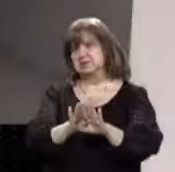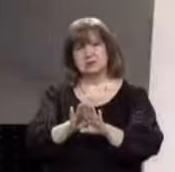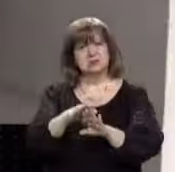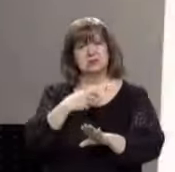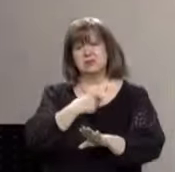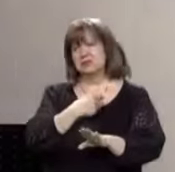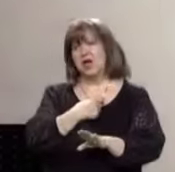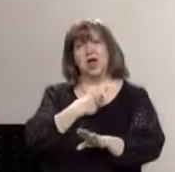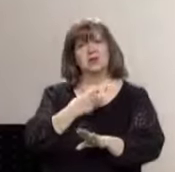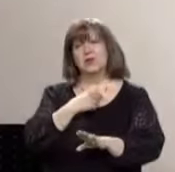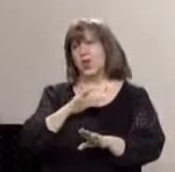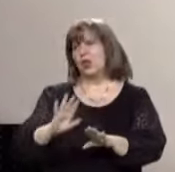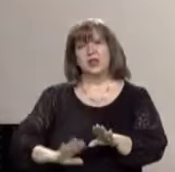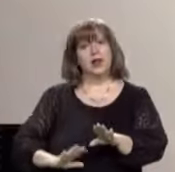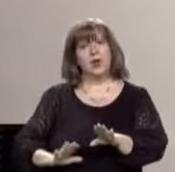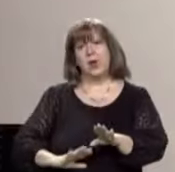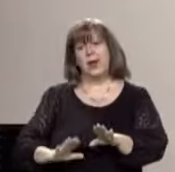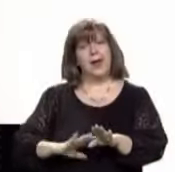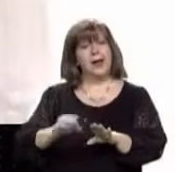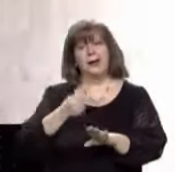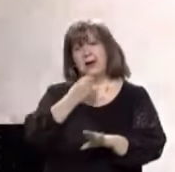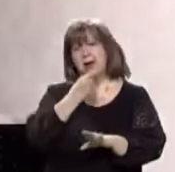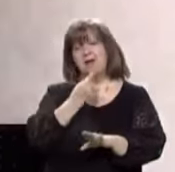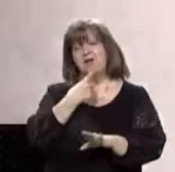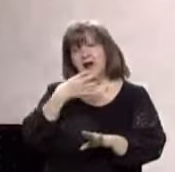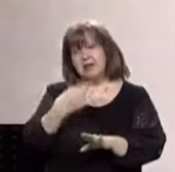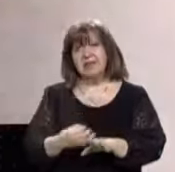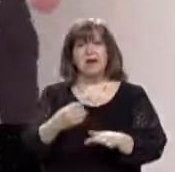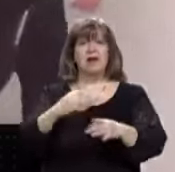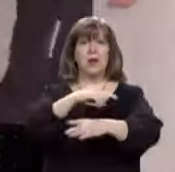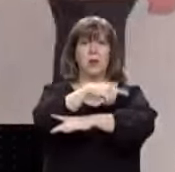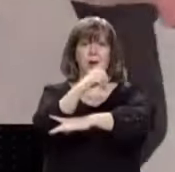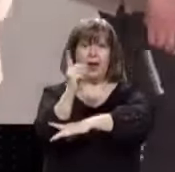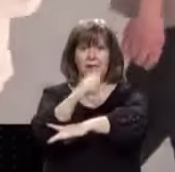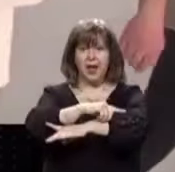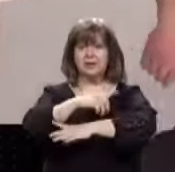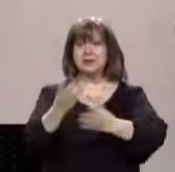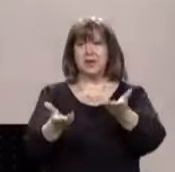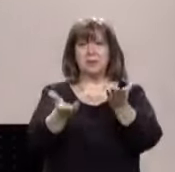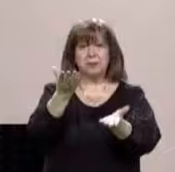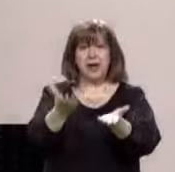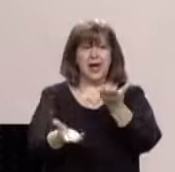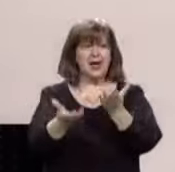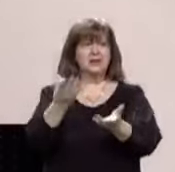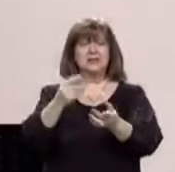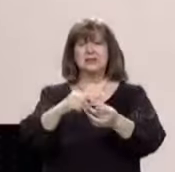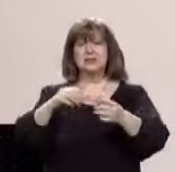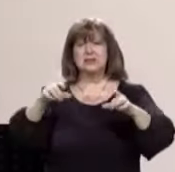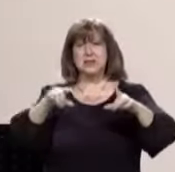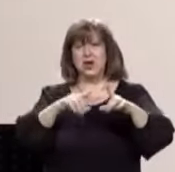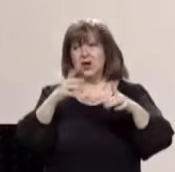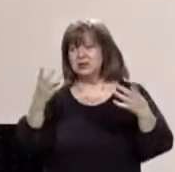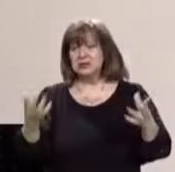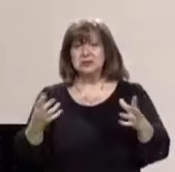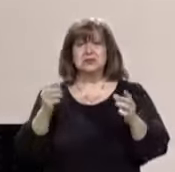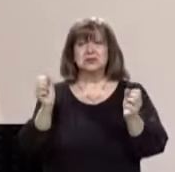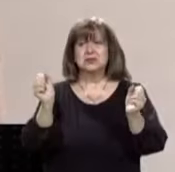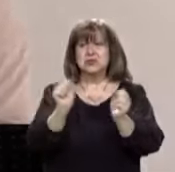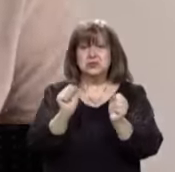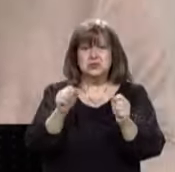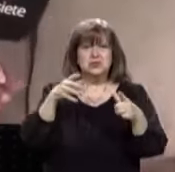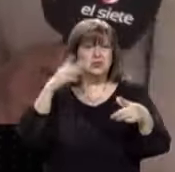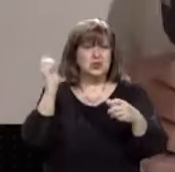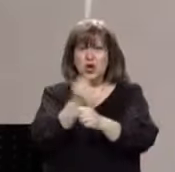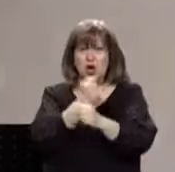cerrar totalmente porque la verdad que se llevaron todo, se llevaron balanzas y a partir de eso un daño económico importante. Pero miren cómo luce